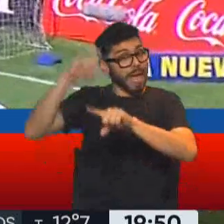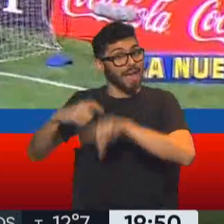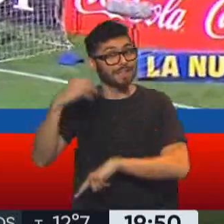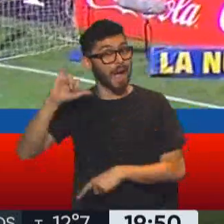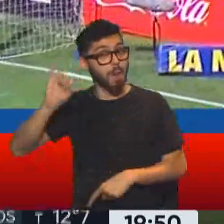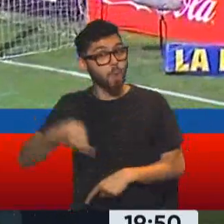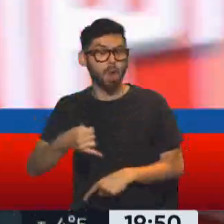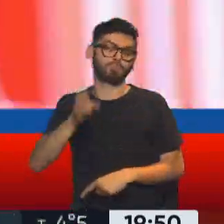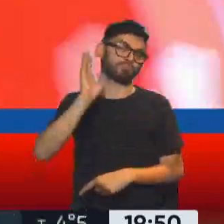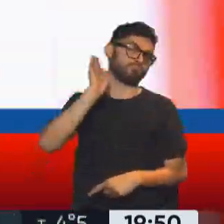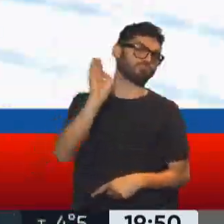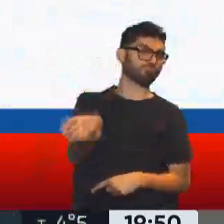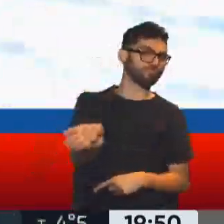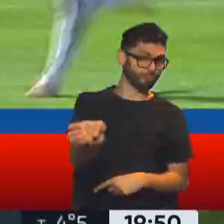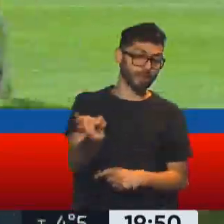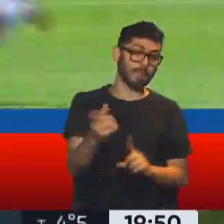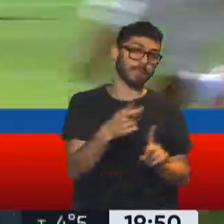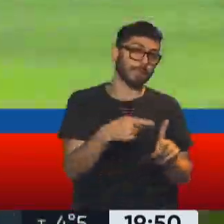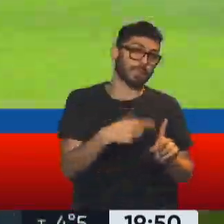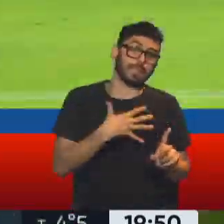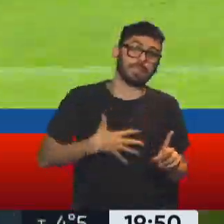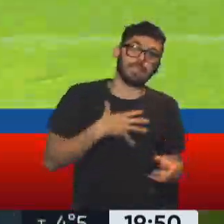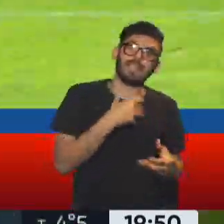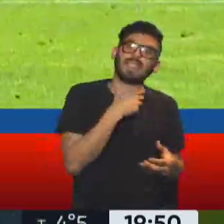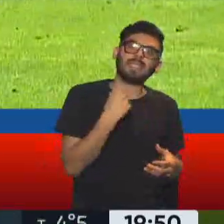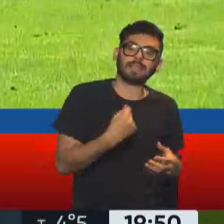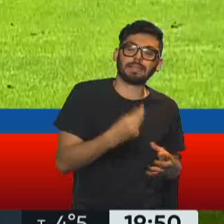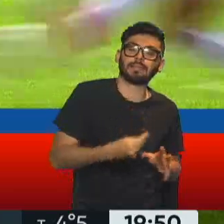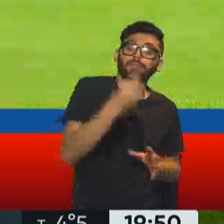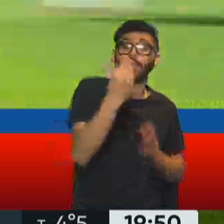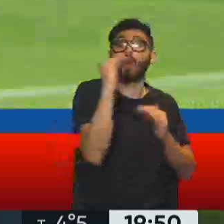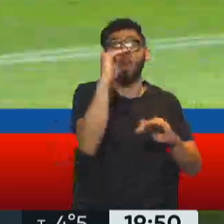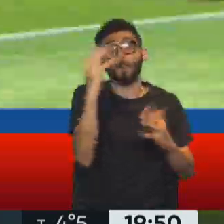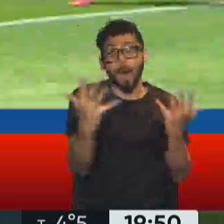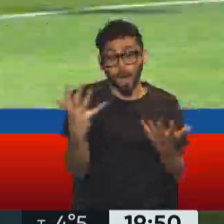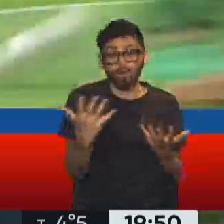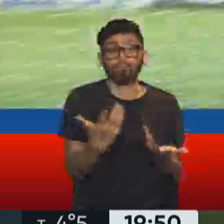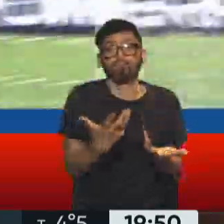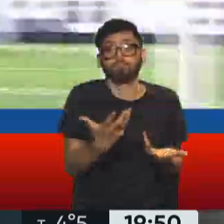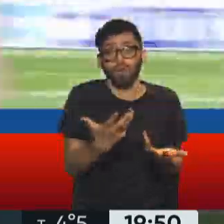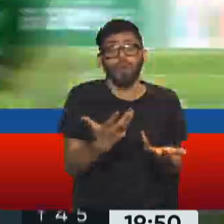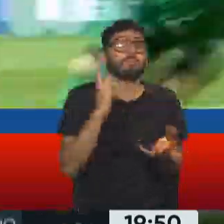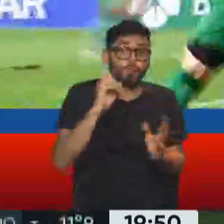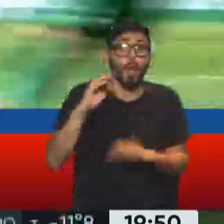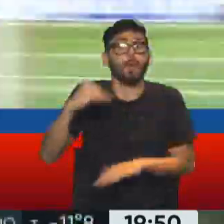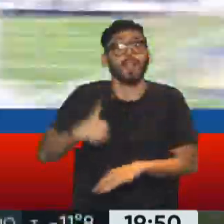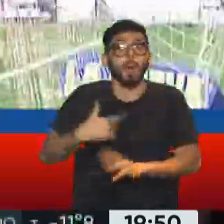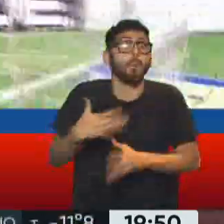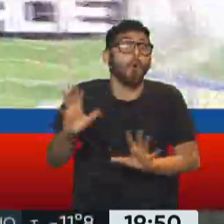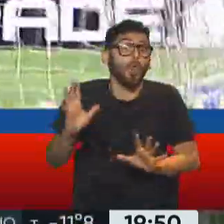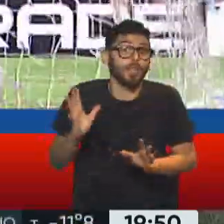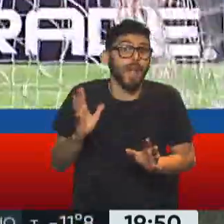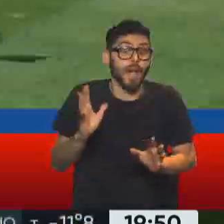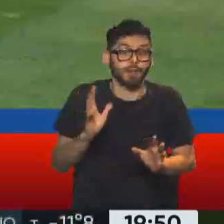argentino, pretendiendo un lugar en alguna copa, más allá que también tiene la posibilidad por la Copa Argentina,